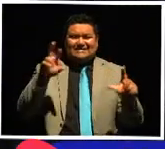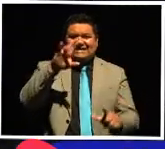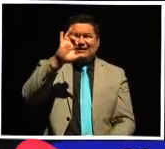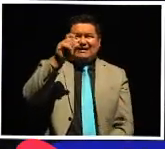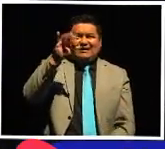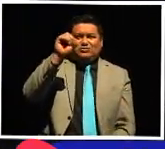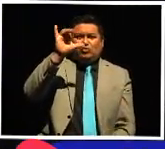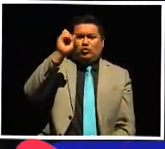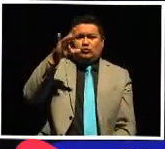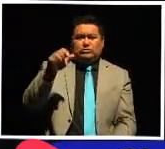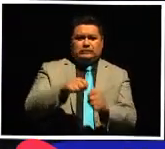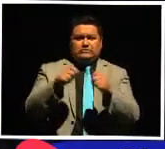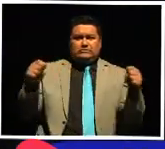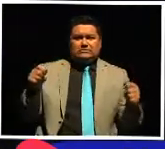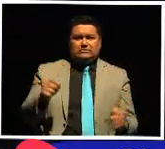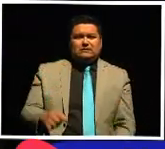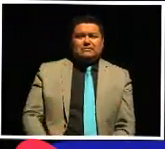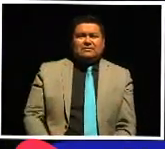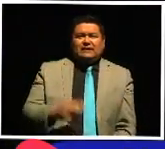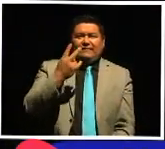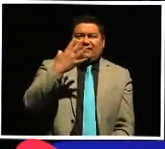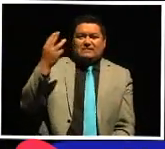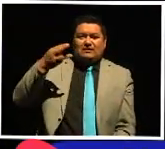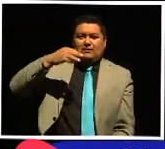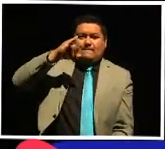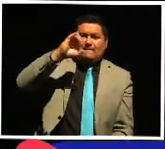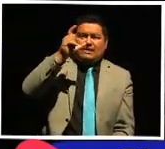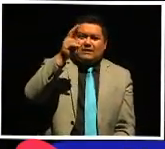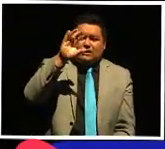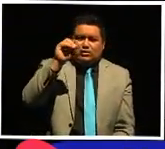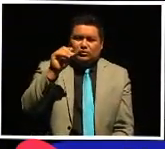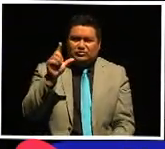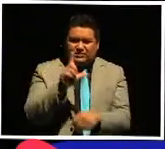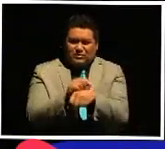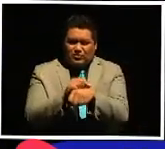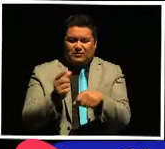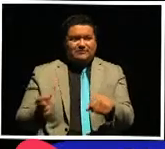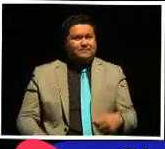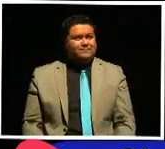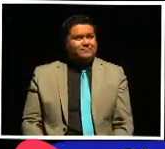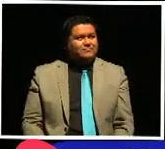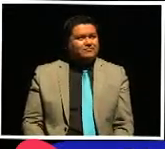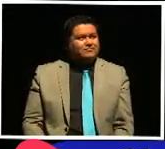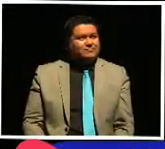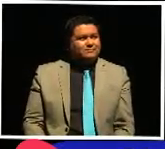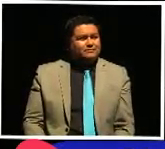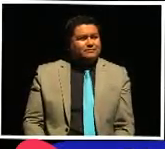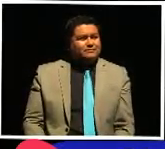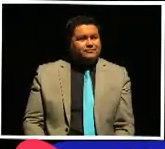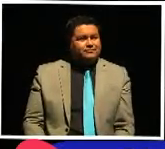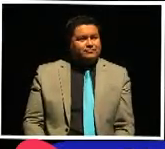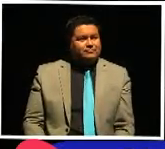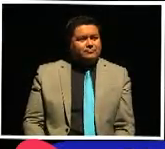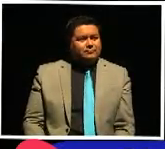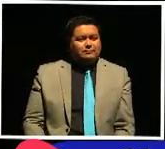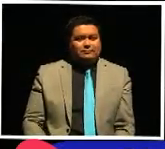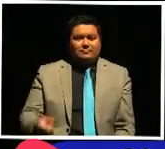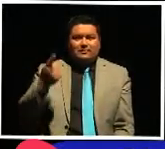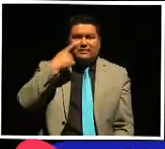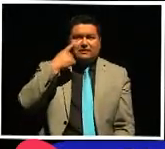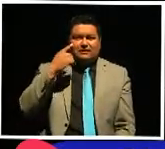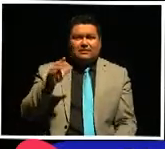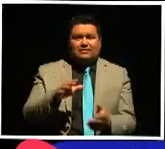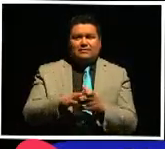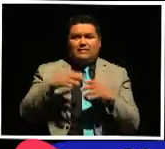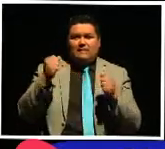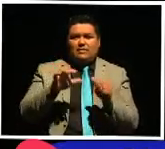algo que se llama 25 microsegundos. ¿Qué significa 25 microsegundos? Uno tiene que estar aquí leyendo un periódico en